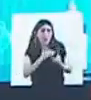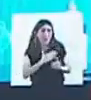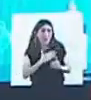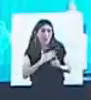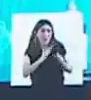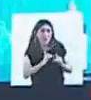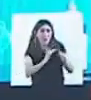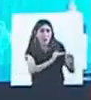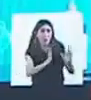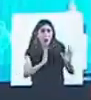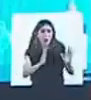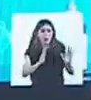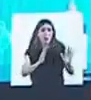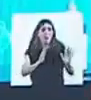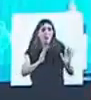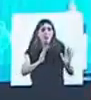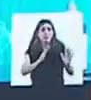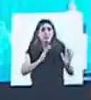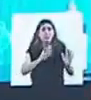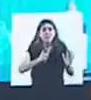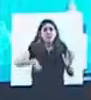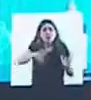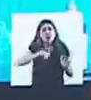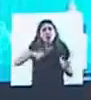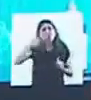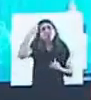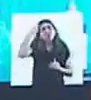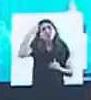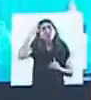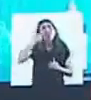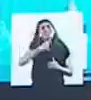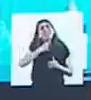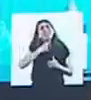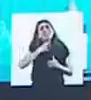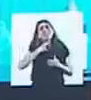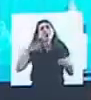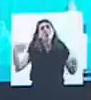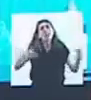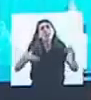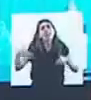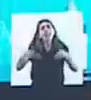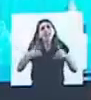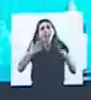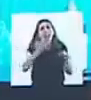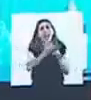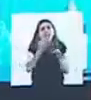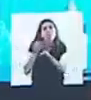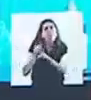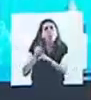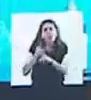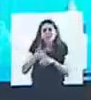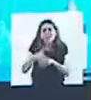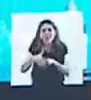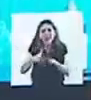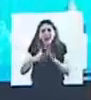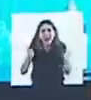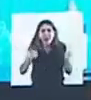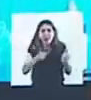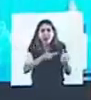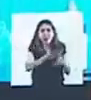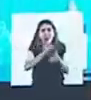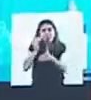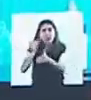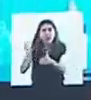ser la que hacen todos los políticos, que son expertos en echarle la culpa a los otros. Pero lo que demuestra lo que pasó en Córdoba es que solo